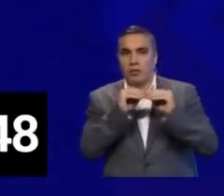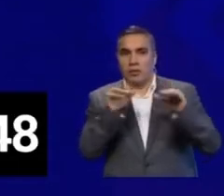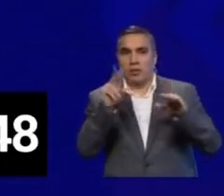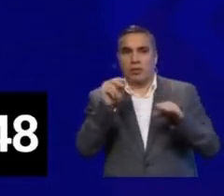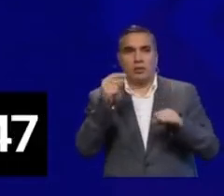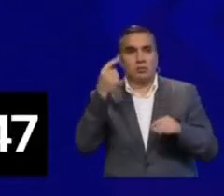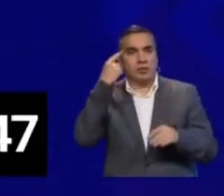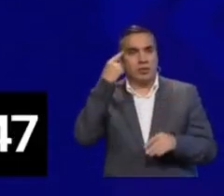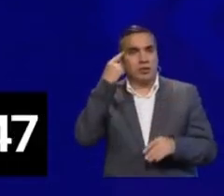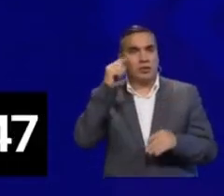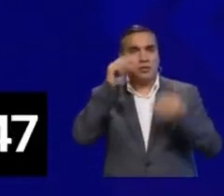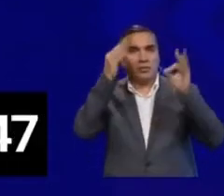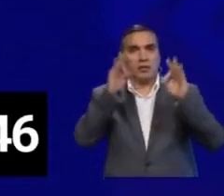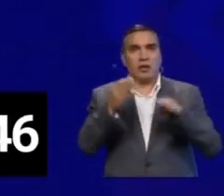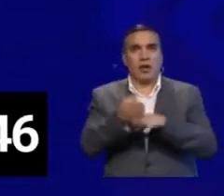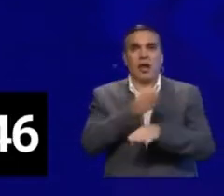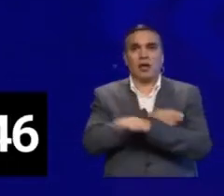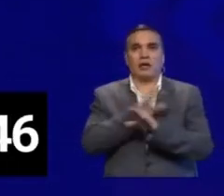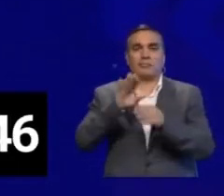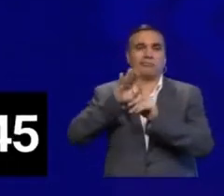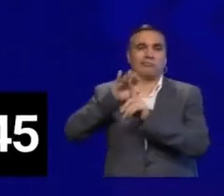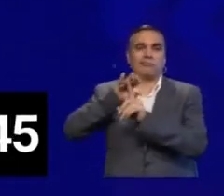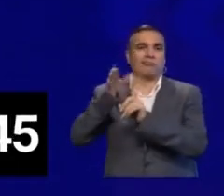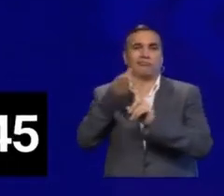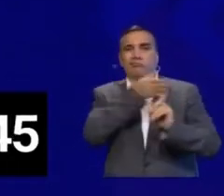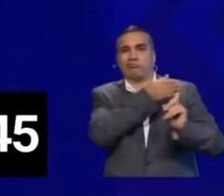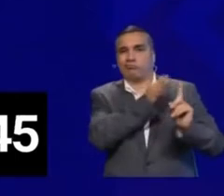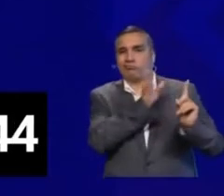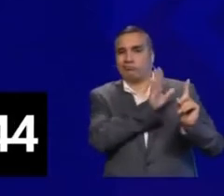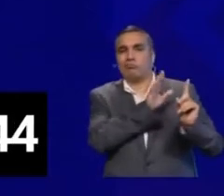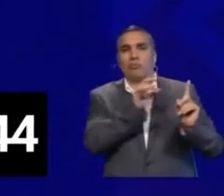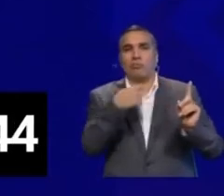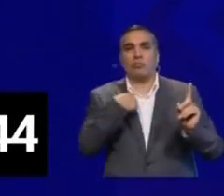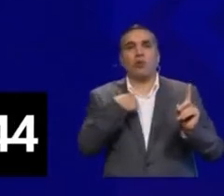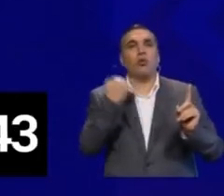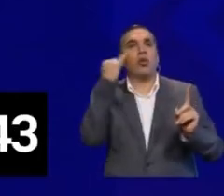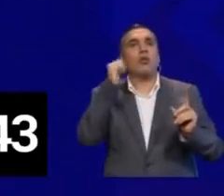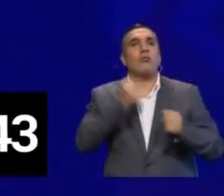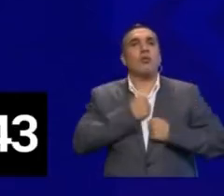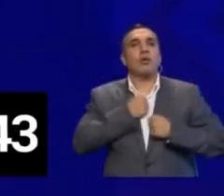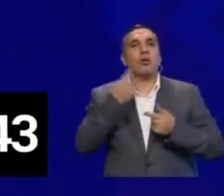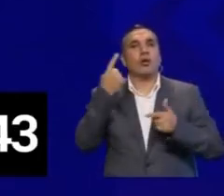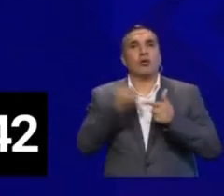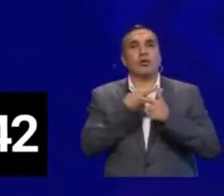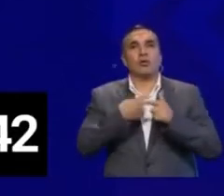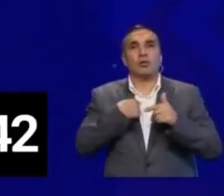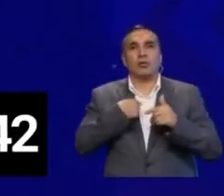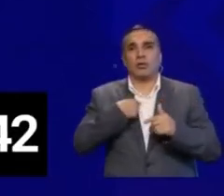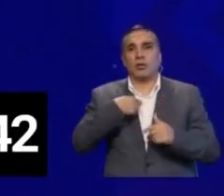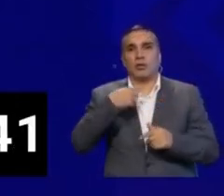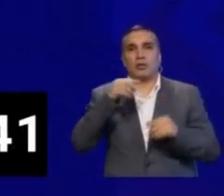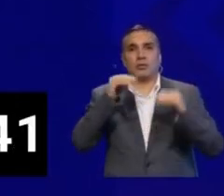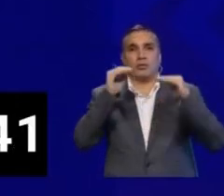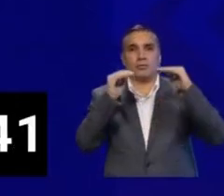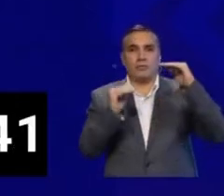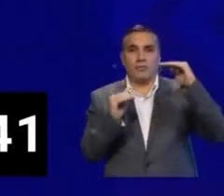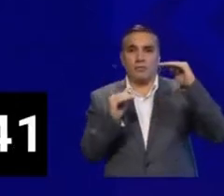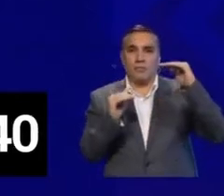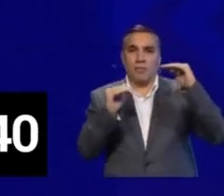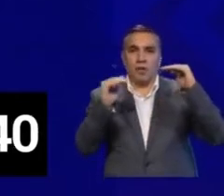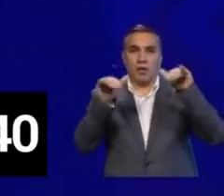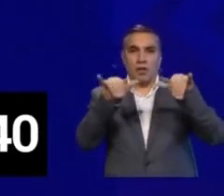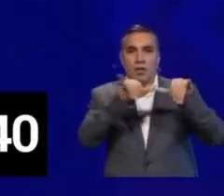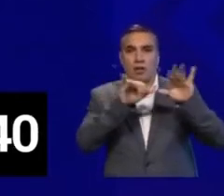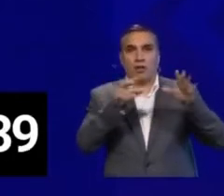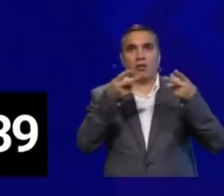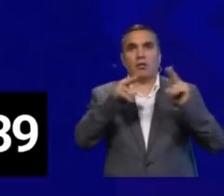tomando en consideración los presupuestos anteriores, de tal manera que nosotros reduzcamos nuestro déficit, vamos a